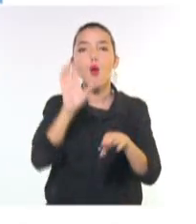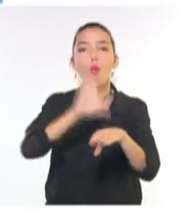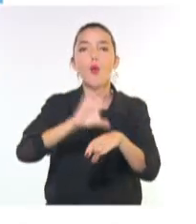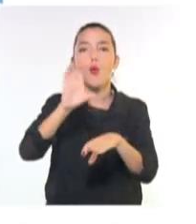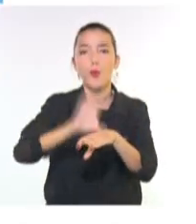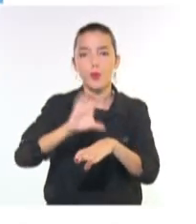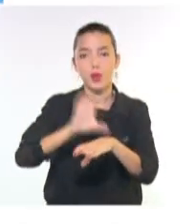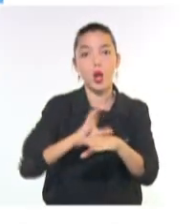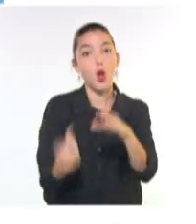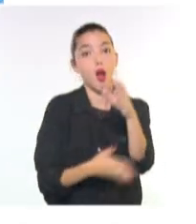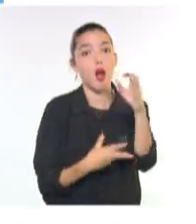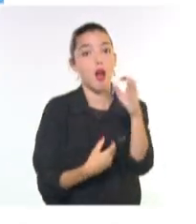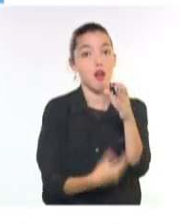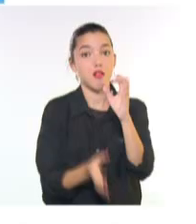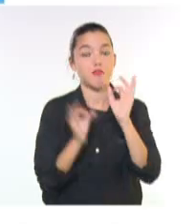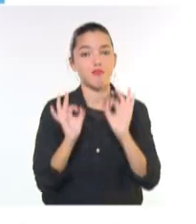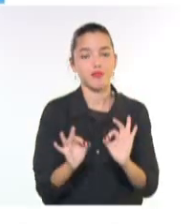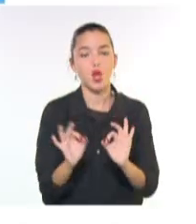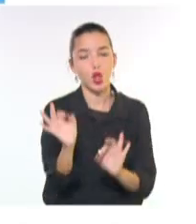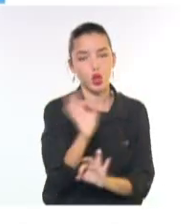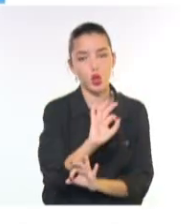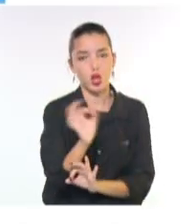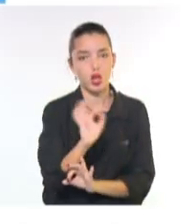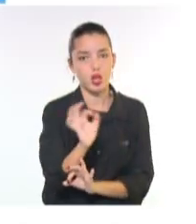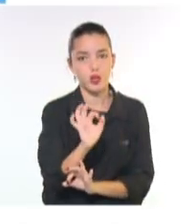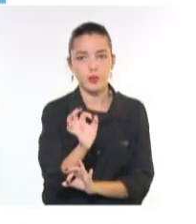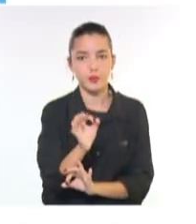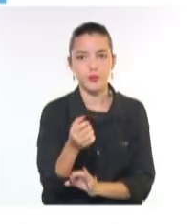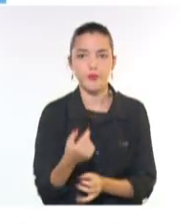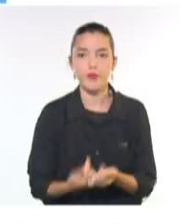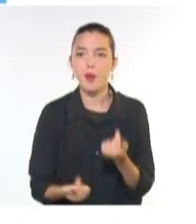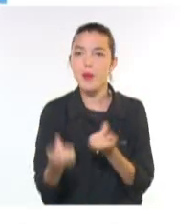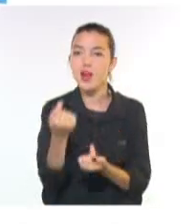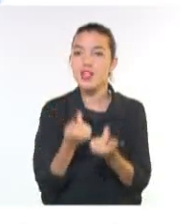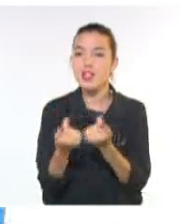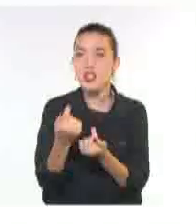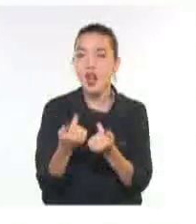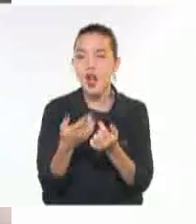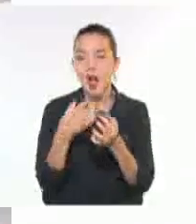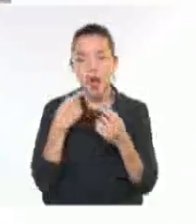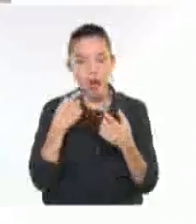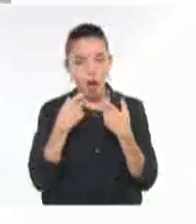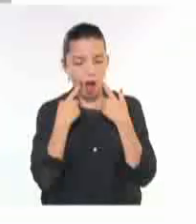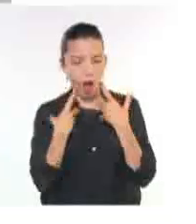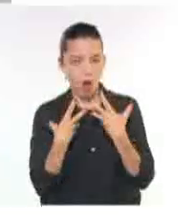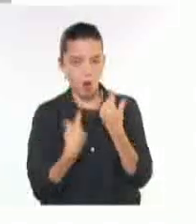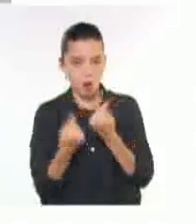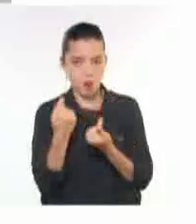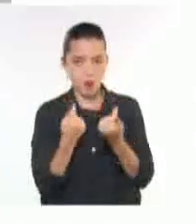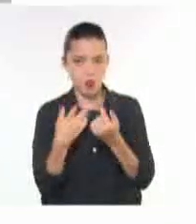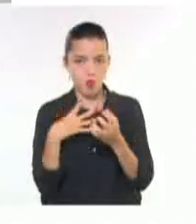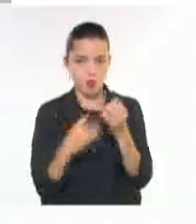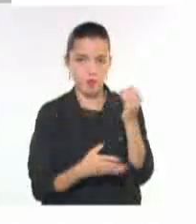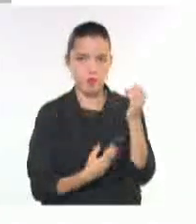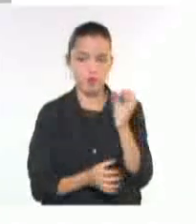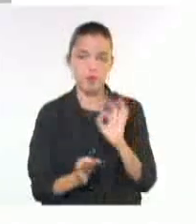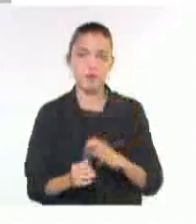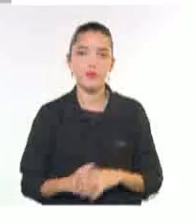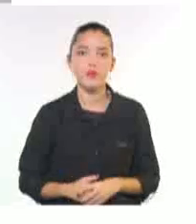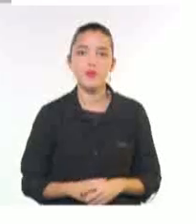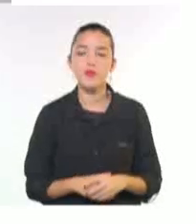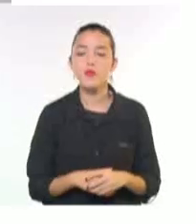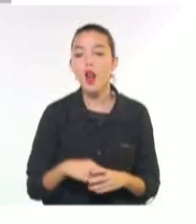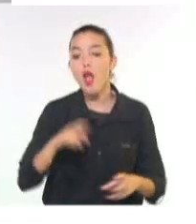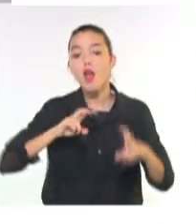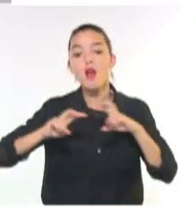meteorólogos interpretan decenas de esas proyecciones para llegar a un pronóstico oficial. Por último, contraste los datos. ¿Más de una